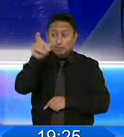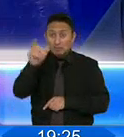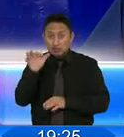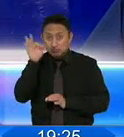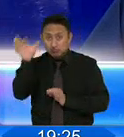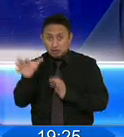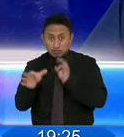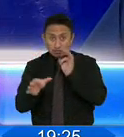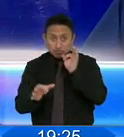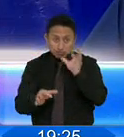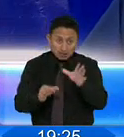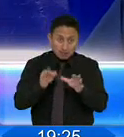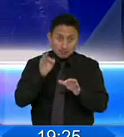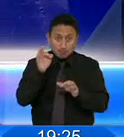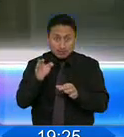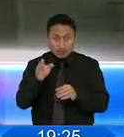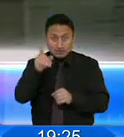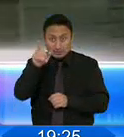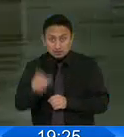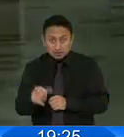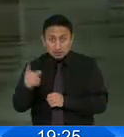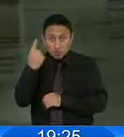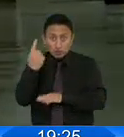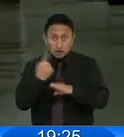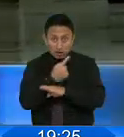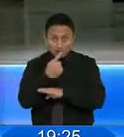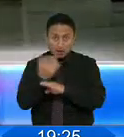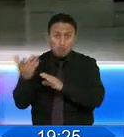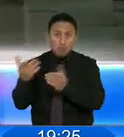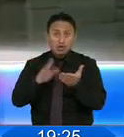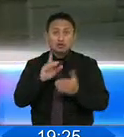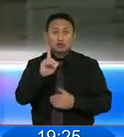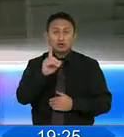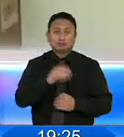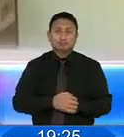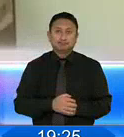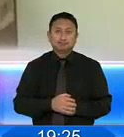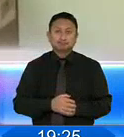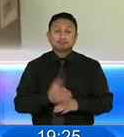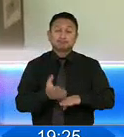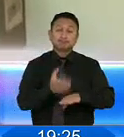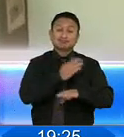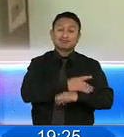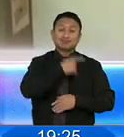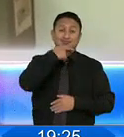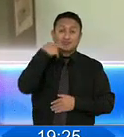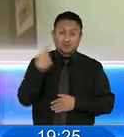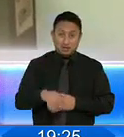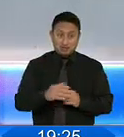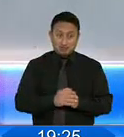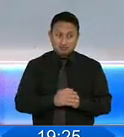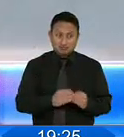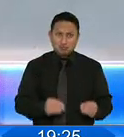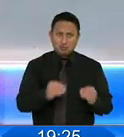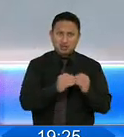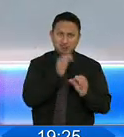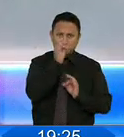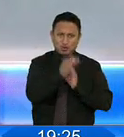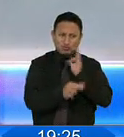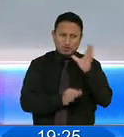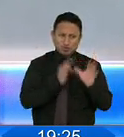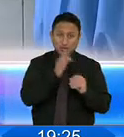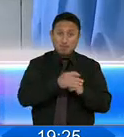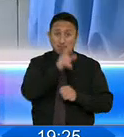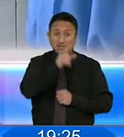el país por COVID. Según el presidente del gremio, los últimos feriados dejaron como saldo más contagios y una demanda alta de pacientes